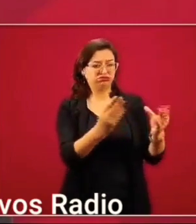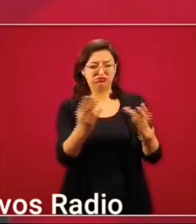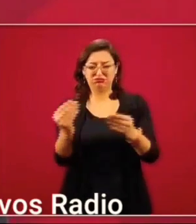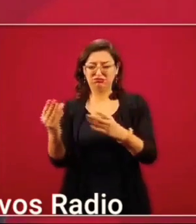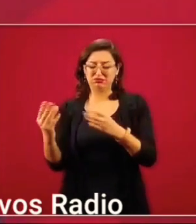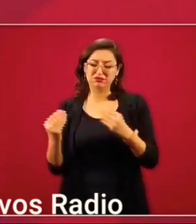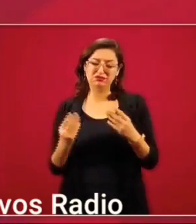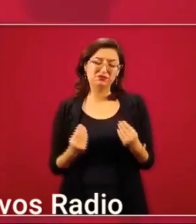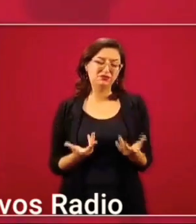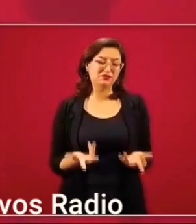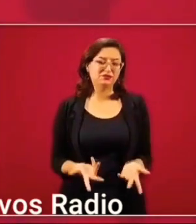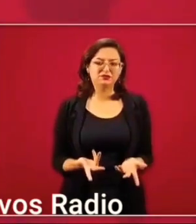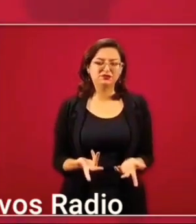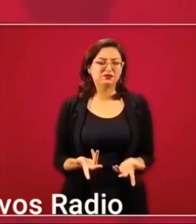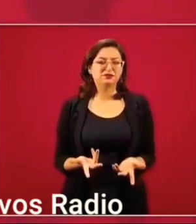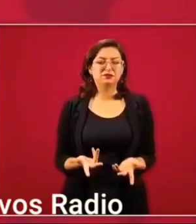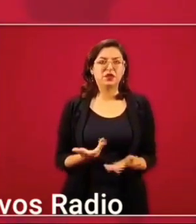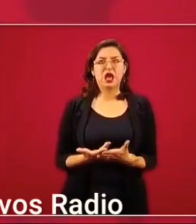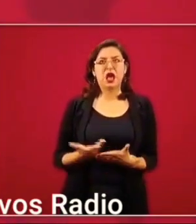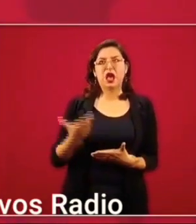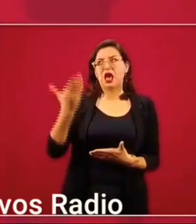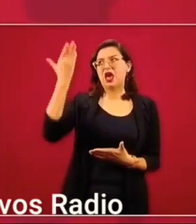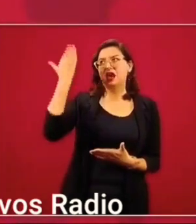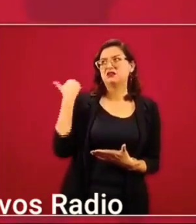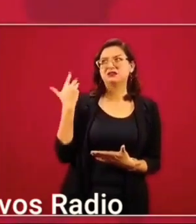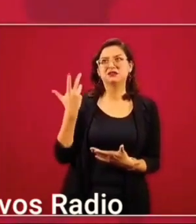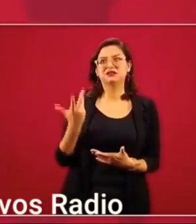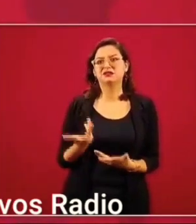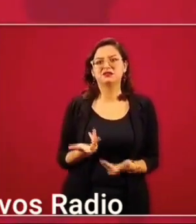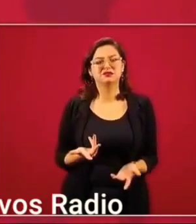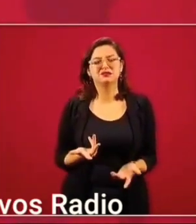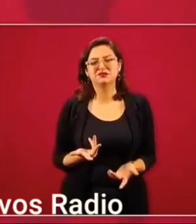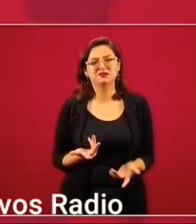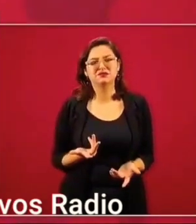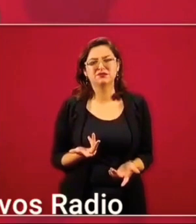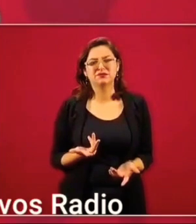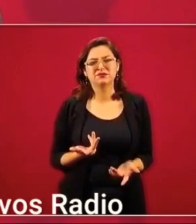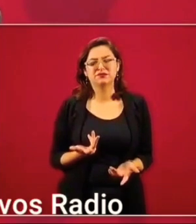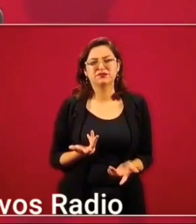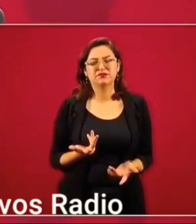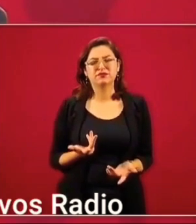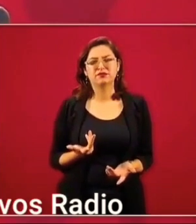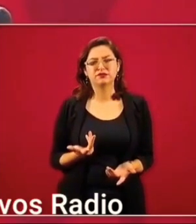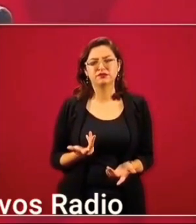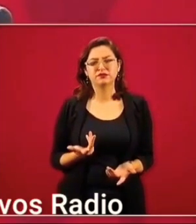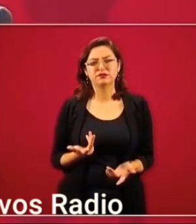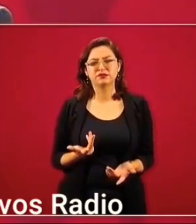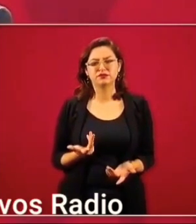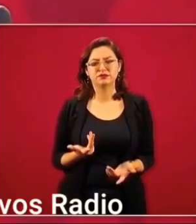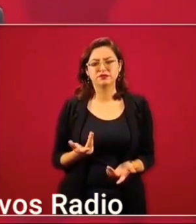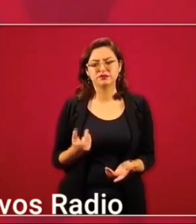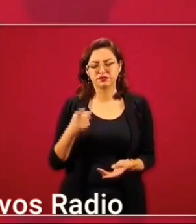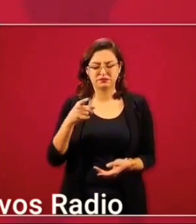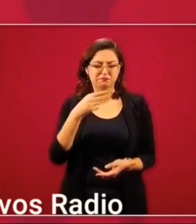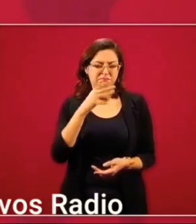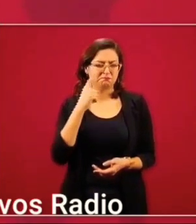Yo me acuerdo que antes, no sé cómo esté ahora, pero habían regidores en el municipio de